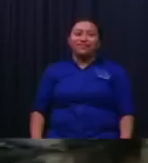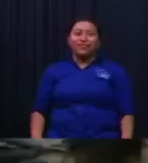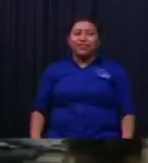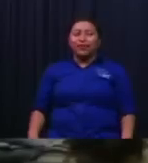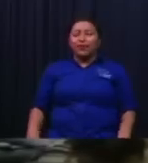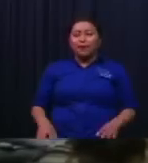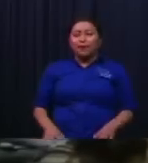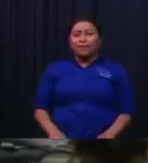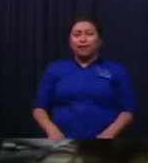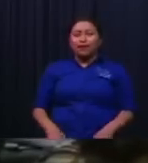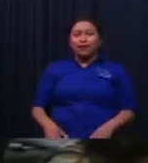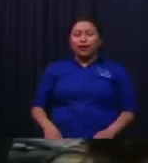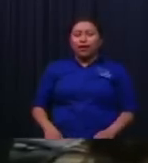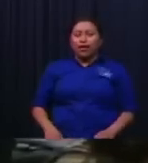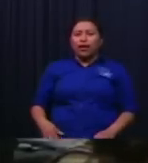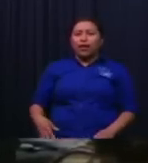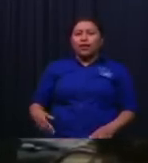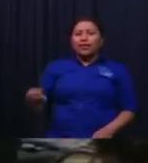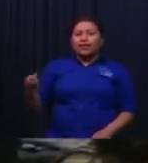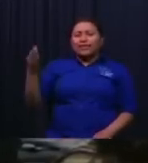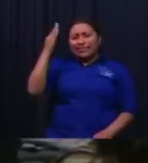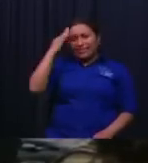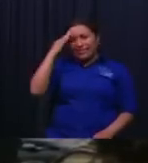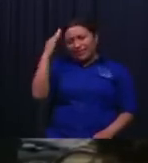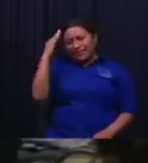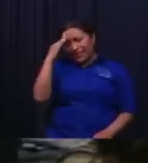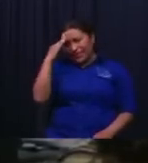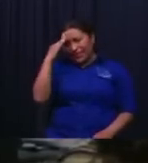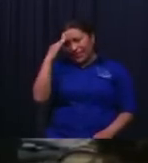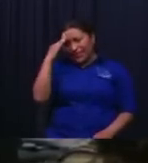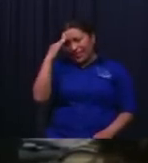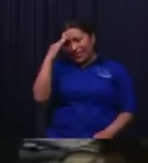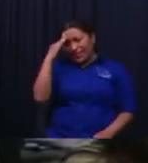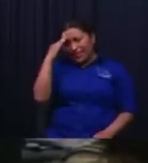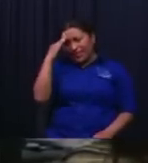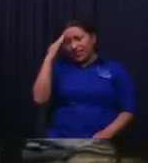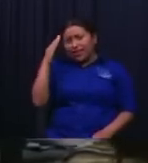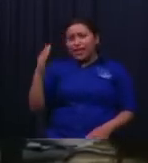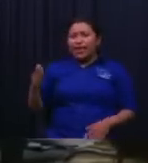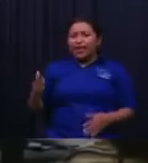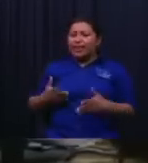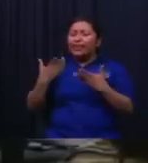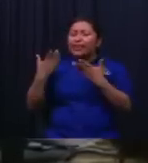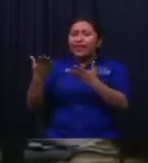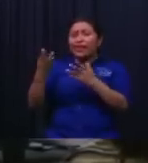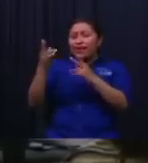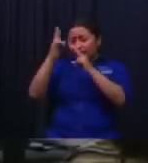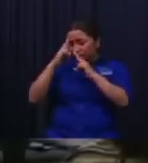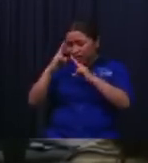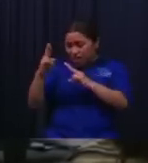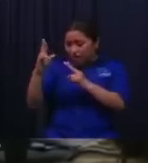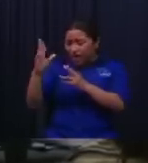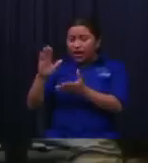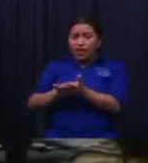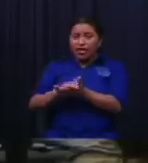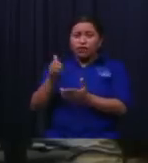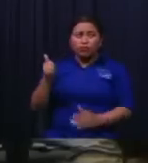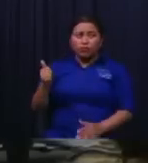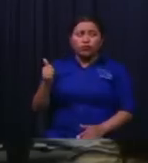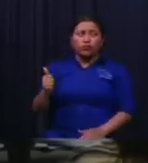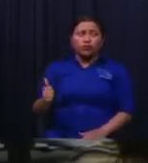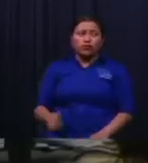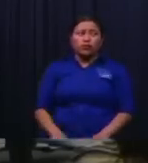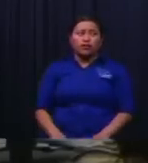Pero mira, hermano, reconocer, darles honra. Mira, hermano, mi esposa a mí me aguantó